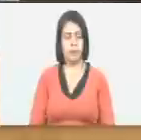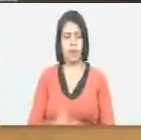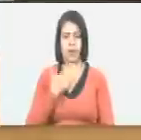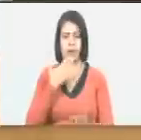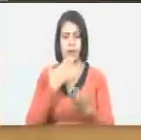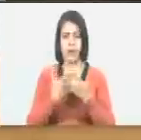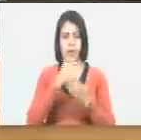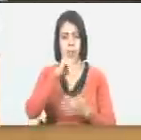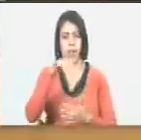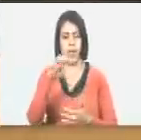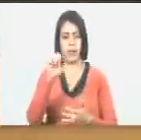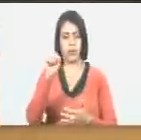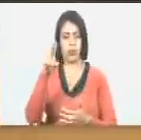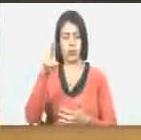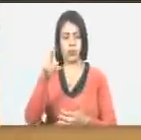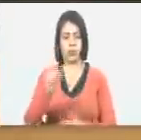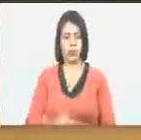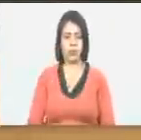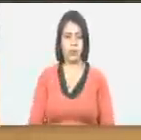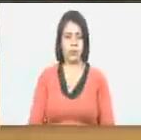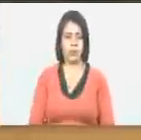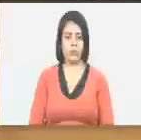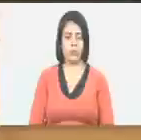Gracias, Jesús.